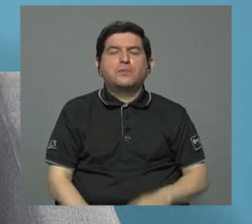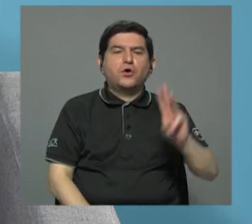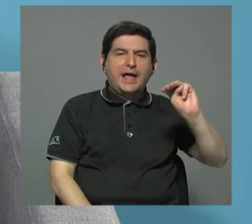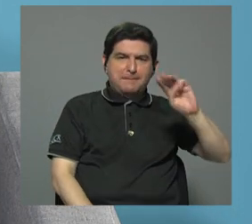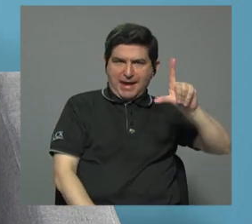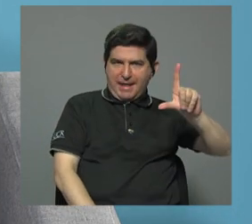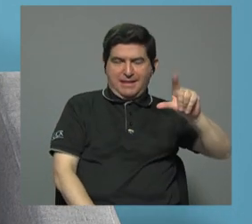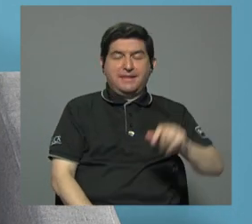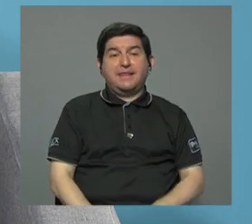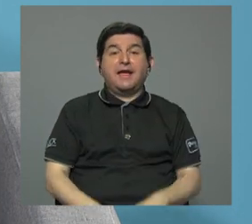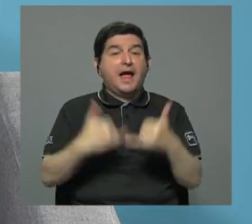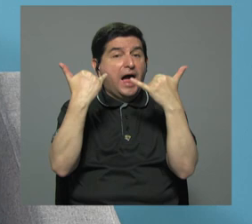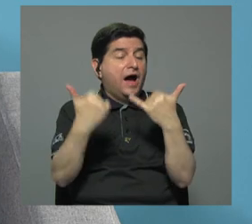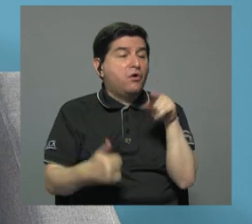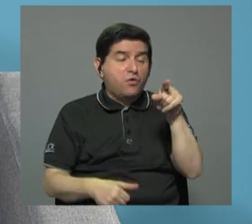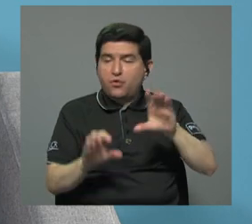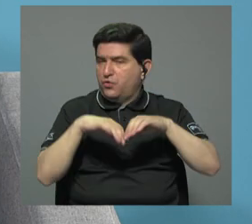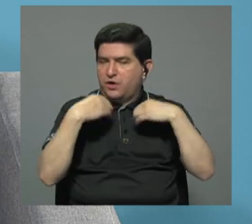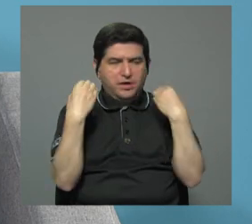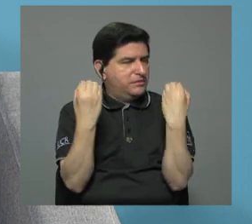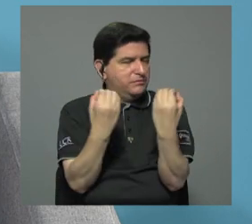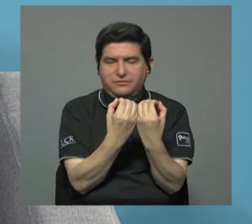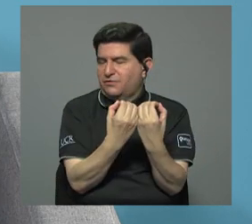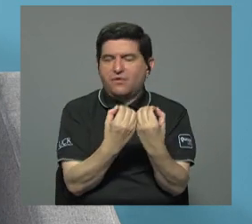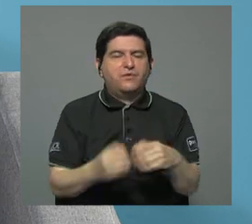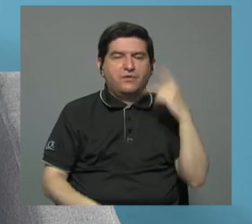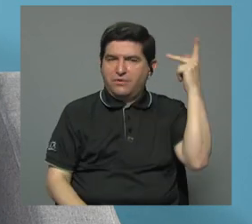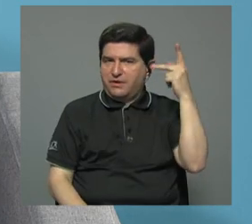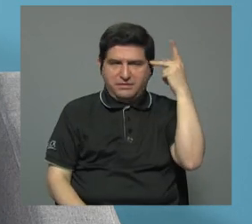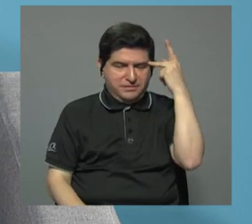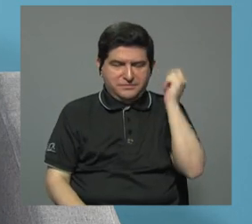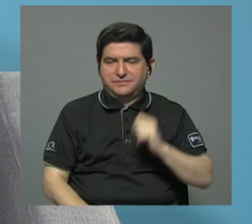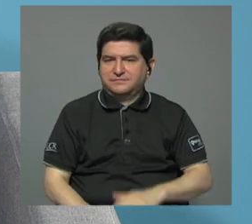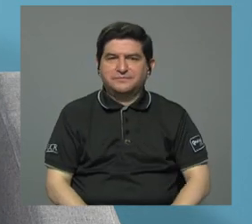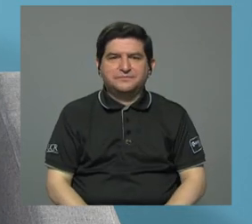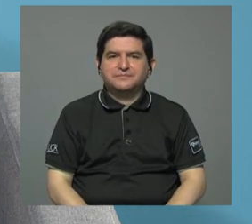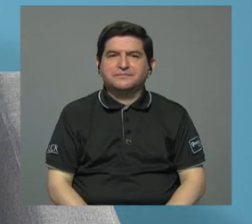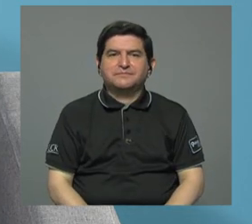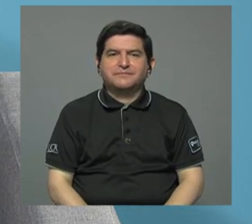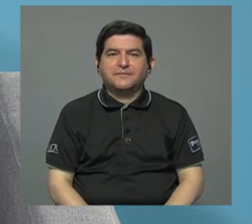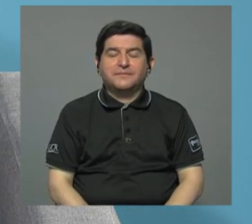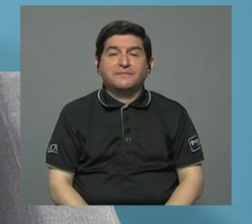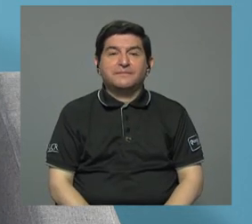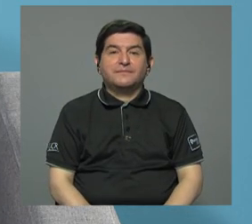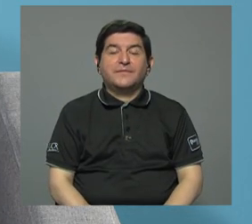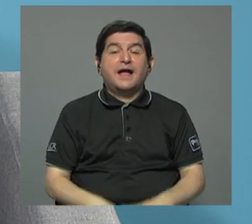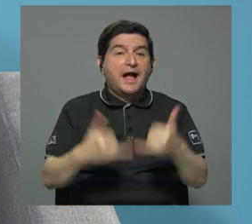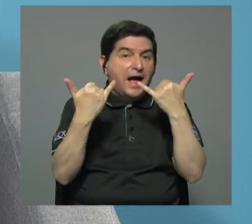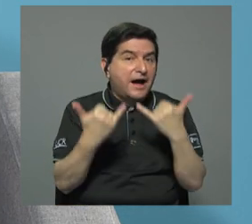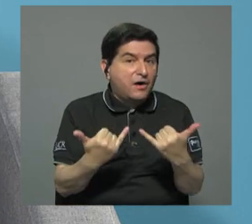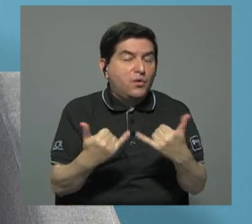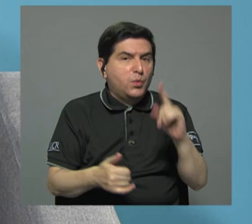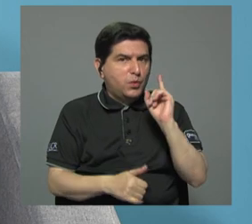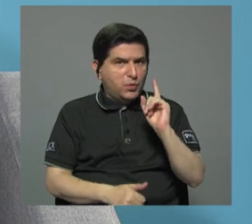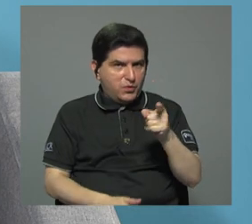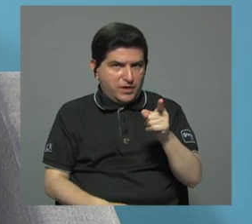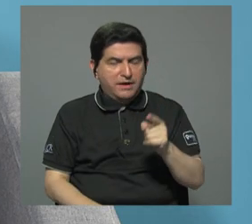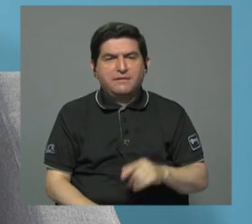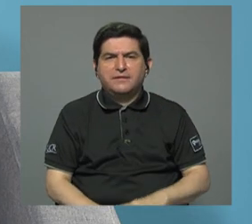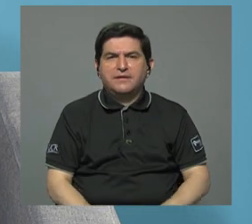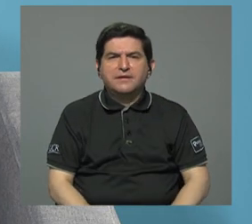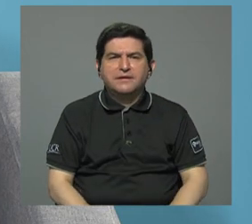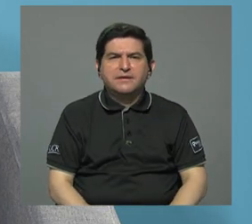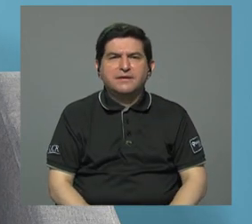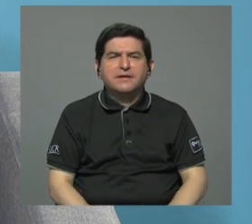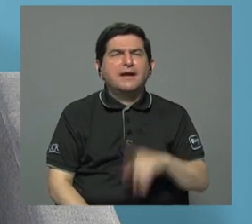Movimiento Libertario, o no está en esa organización política, sino que más bien se encuentra, eso lo dijo